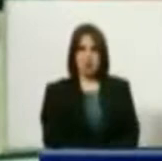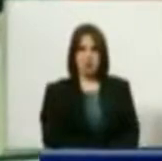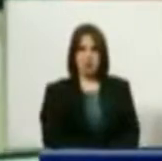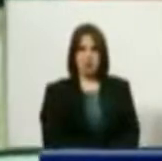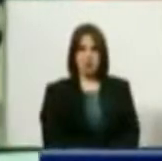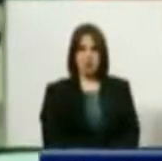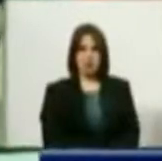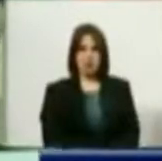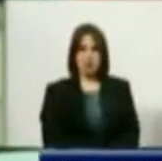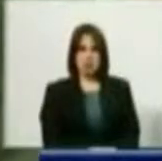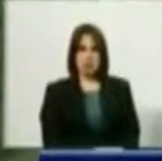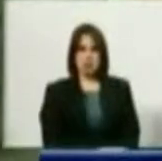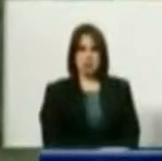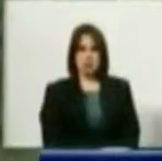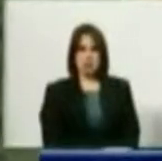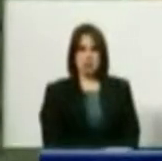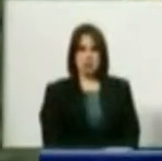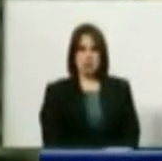maestro